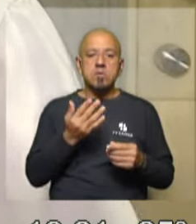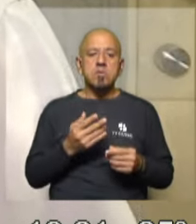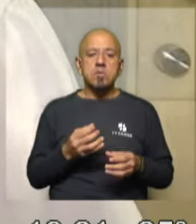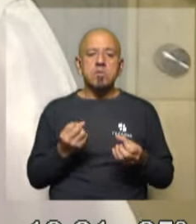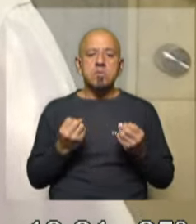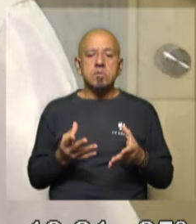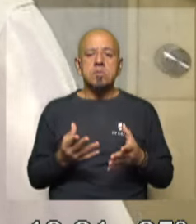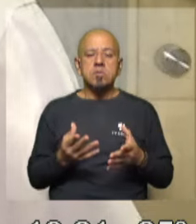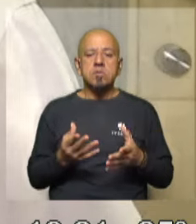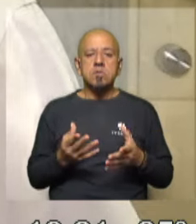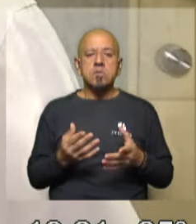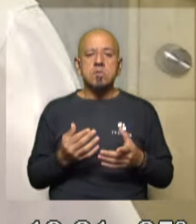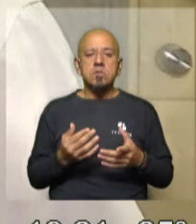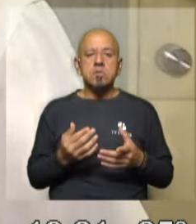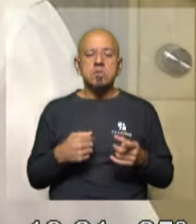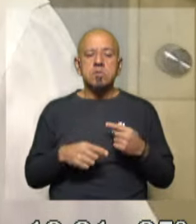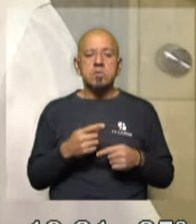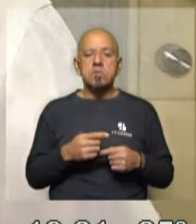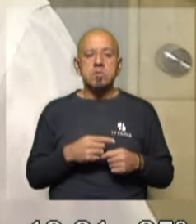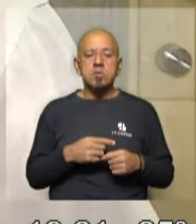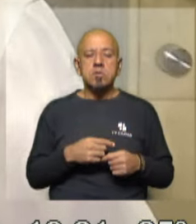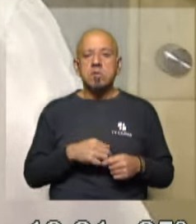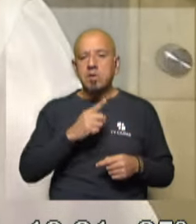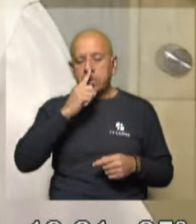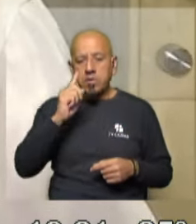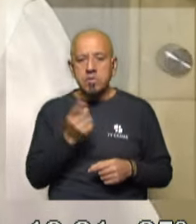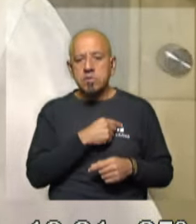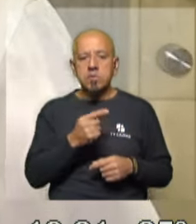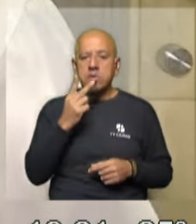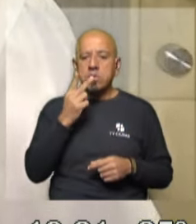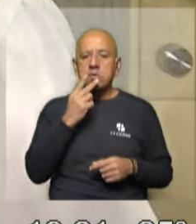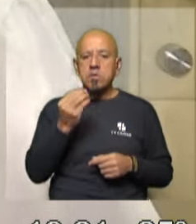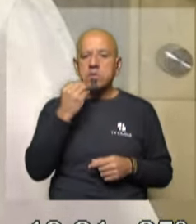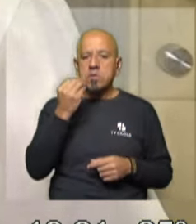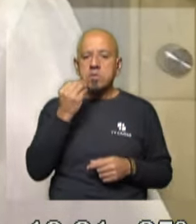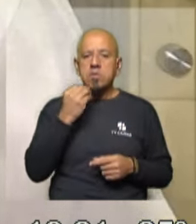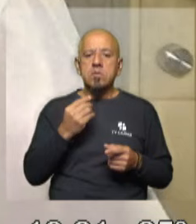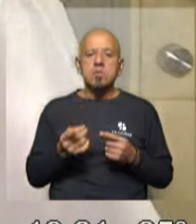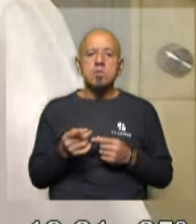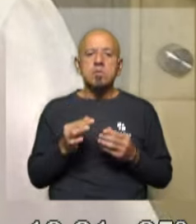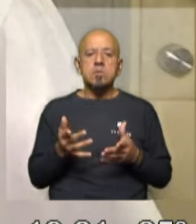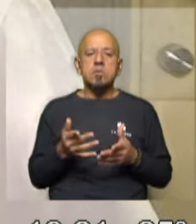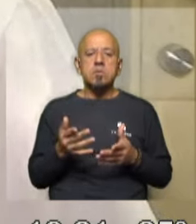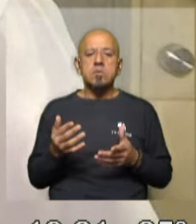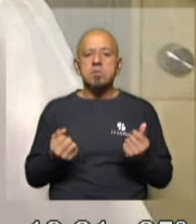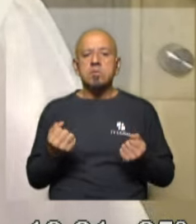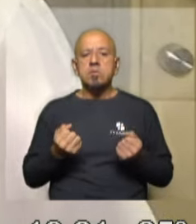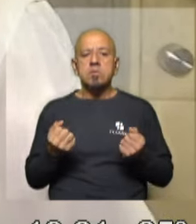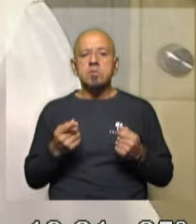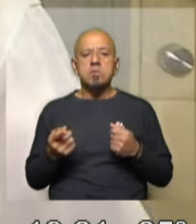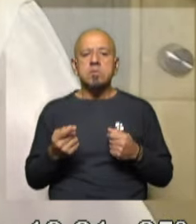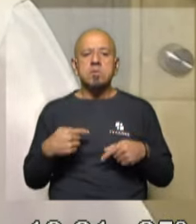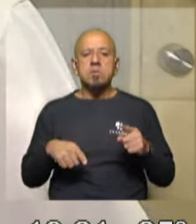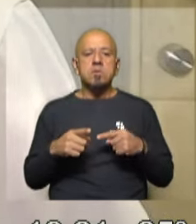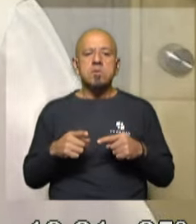Mezclamos la velocidad inadecuada con celular, distracciones, fumamos, comemos. Circulamos con romanitas, sino